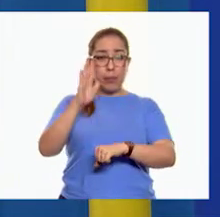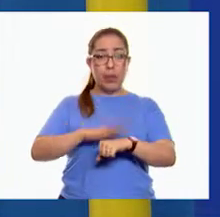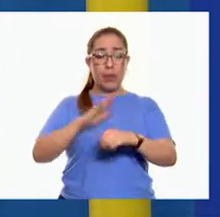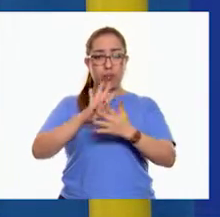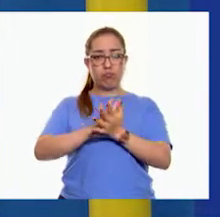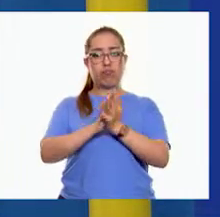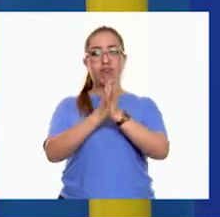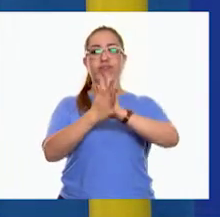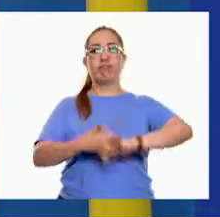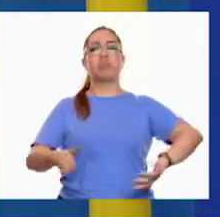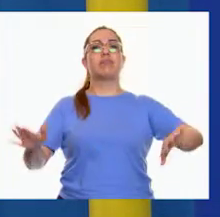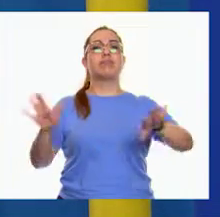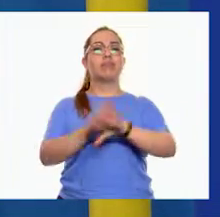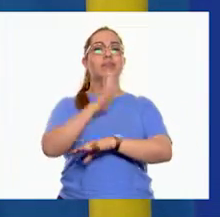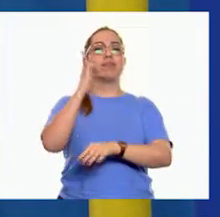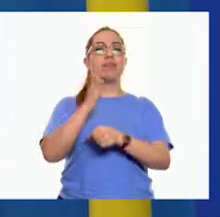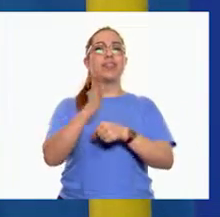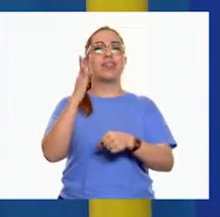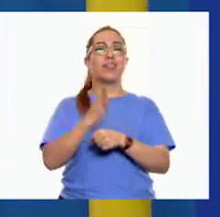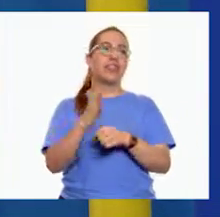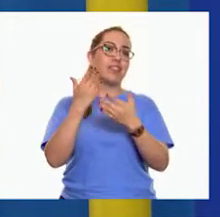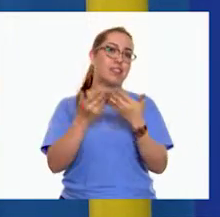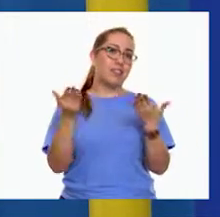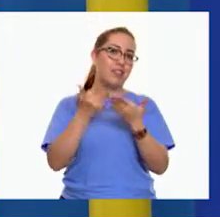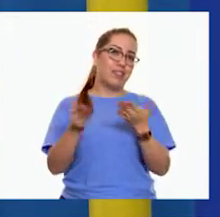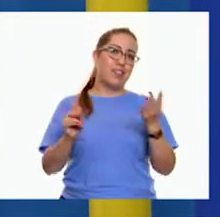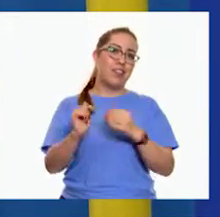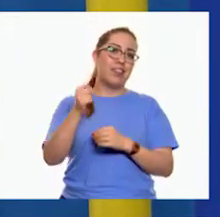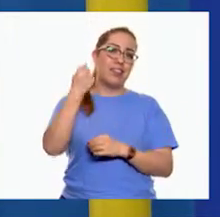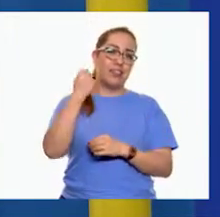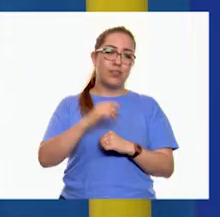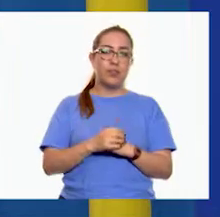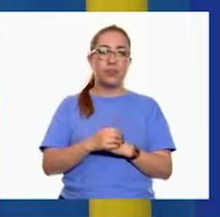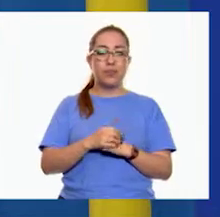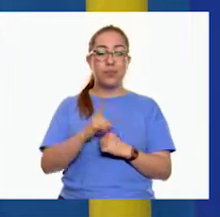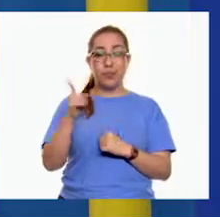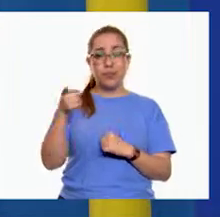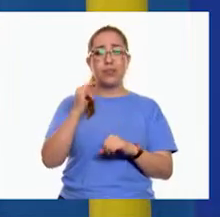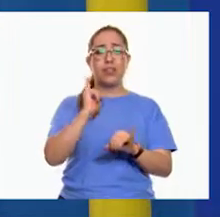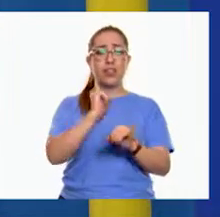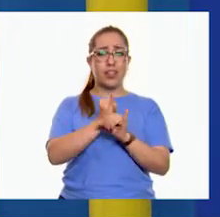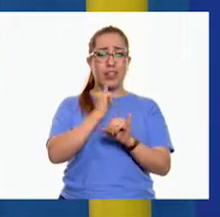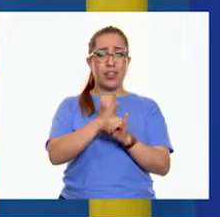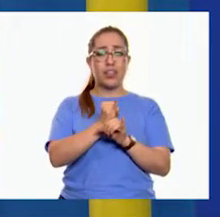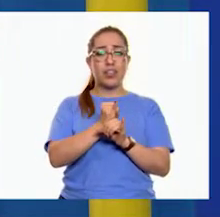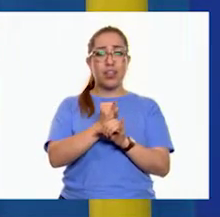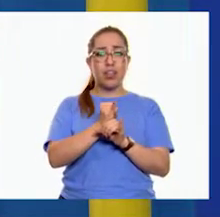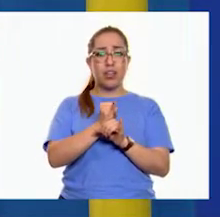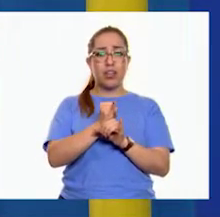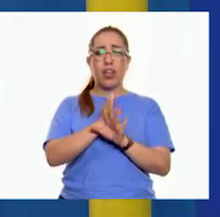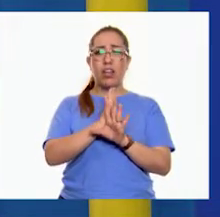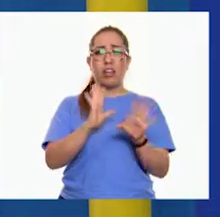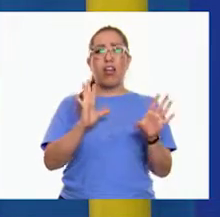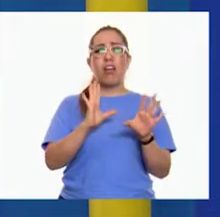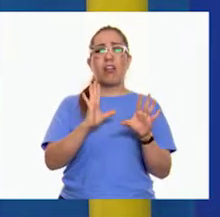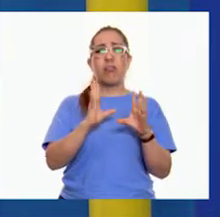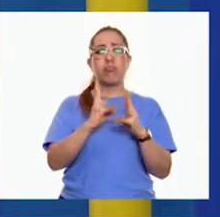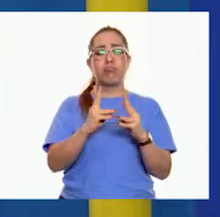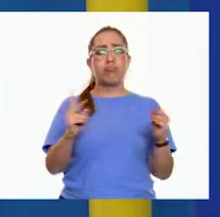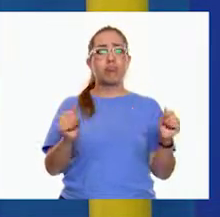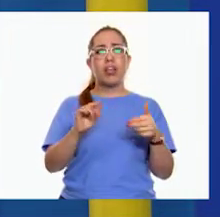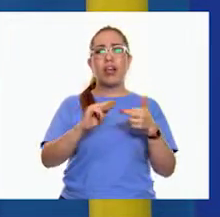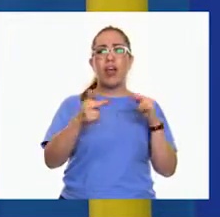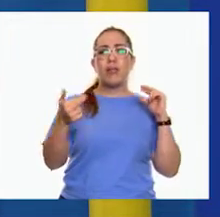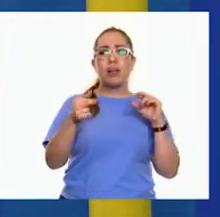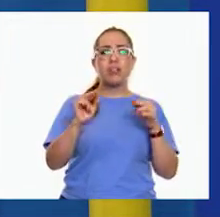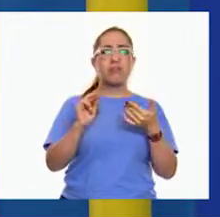hasta llegar a lo que es en nuestros días. Gradualmente el Internet se fue despidiendo de los cables y de las llamadas por teléfono